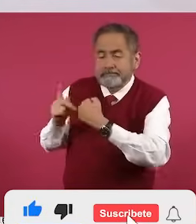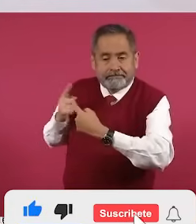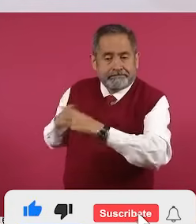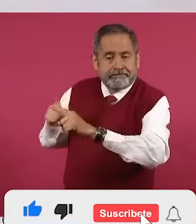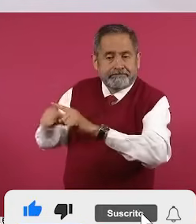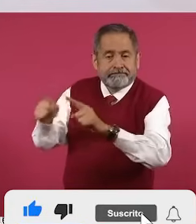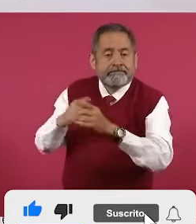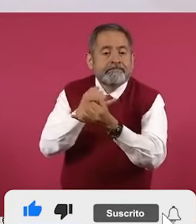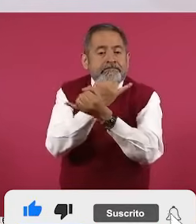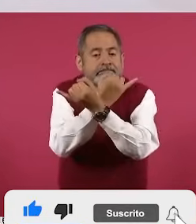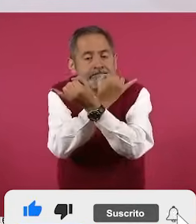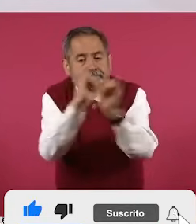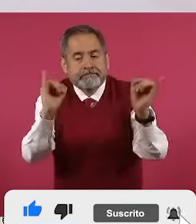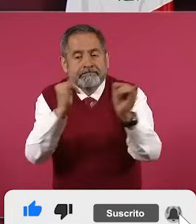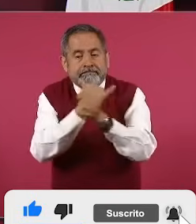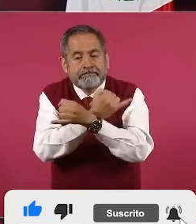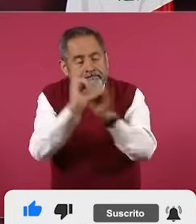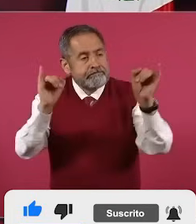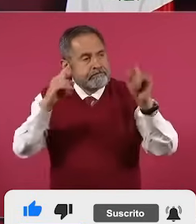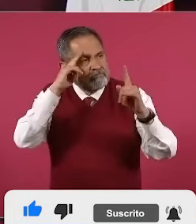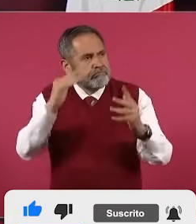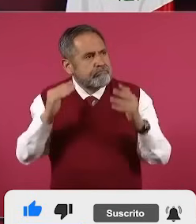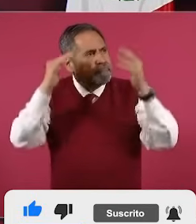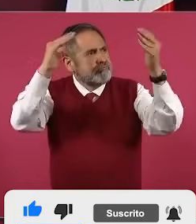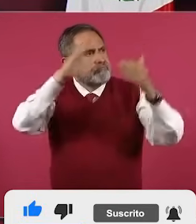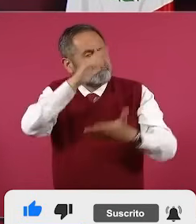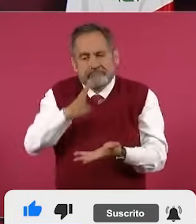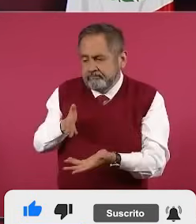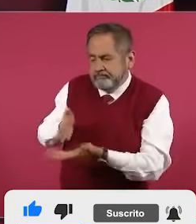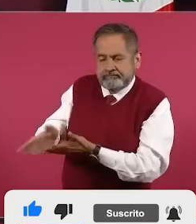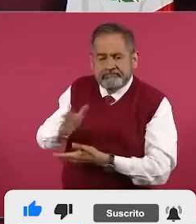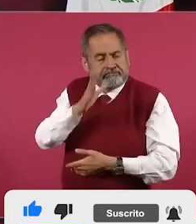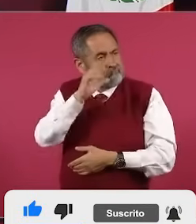es independiente, es soberano